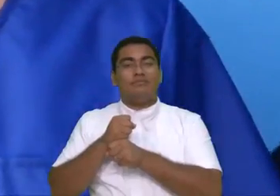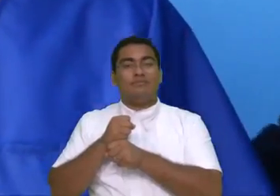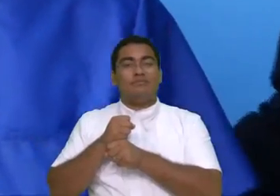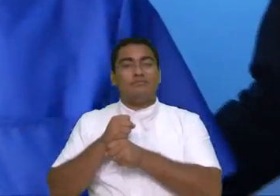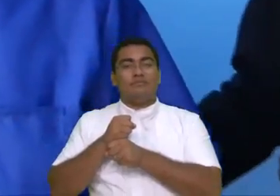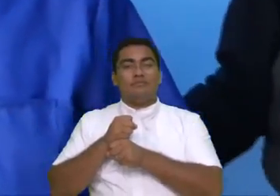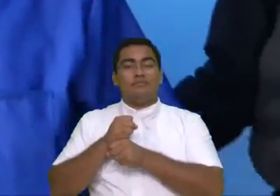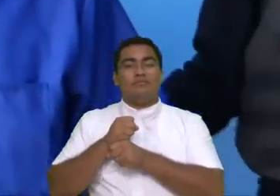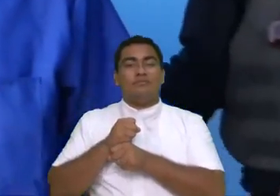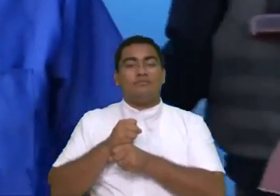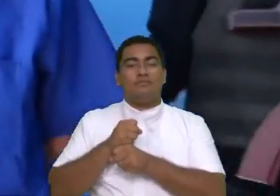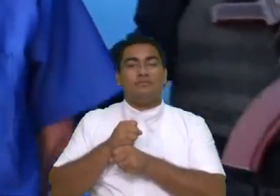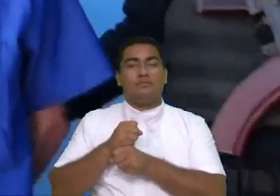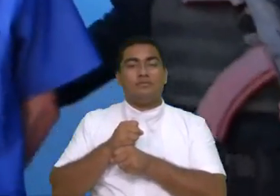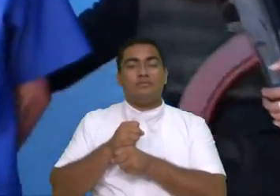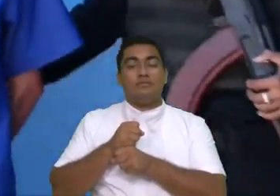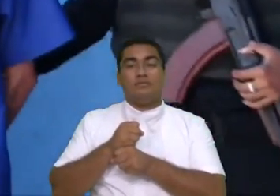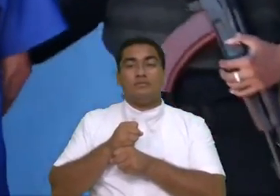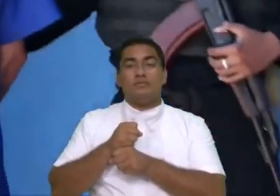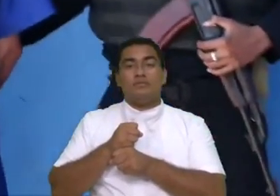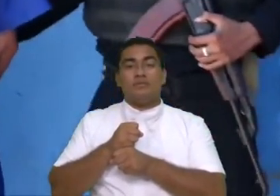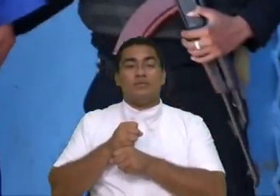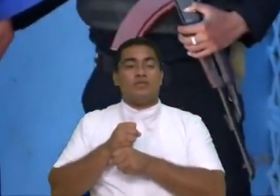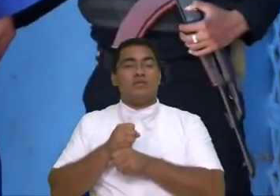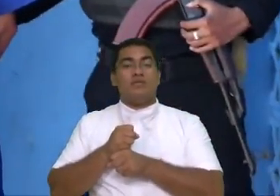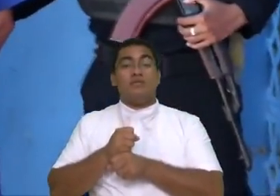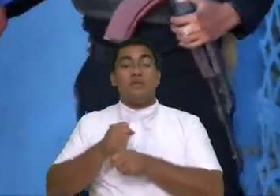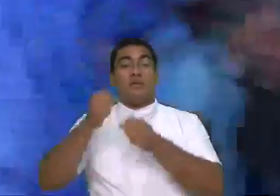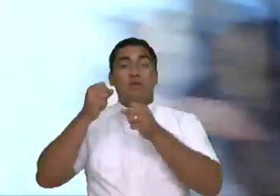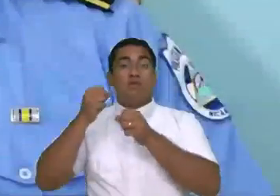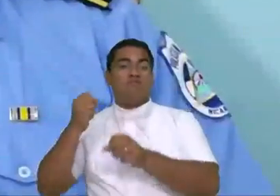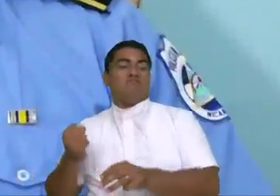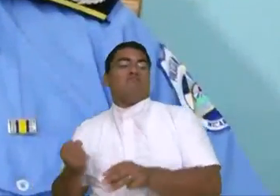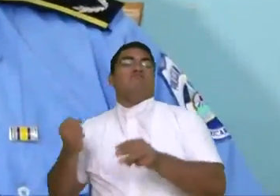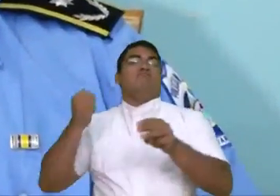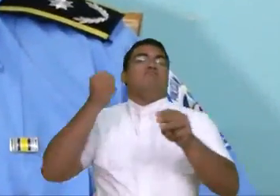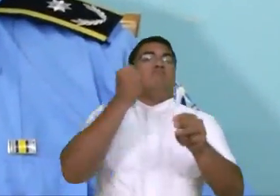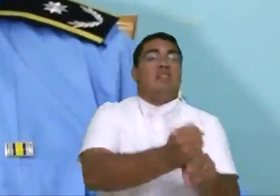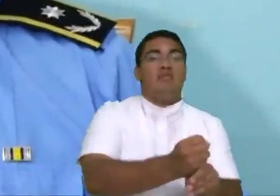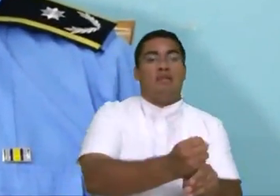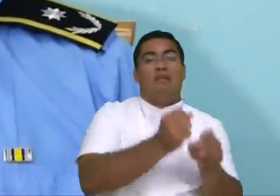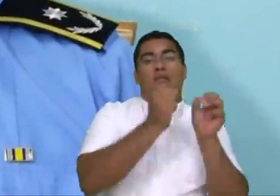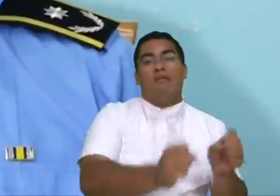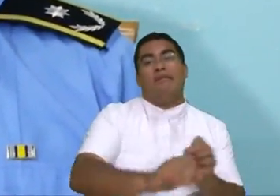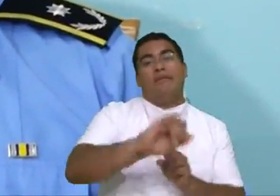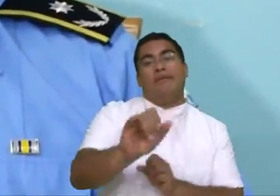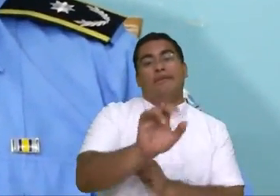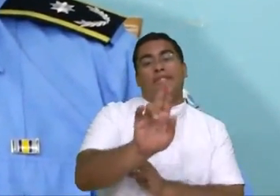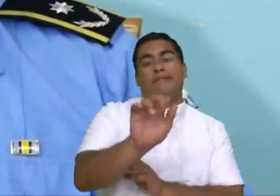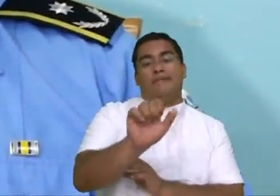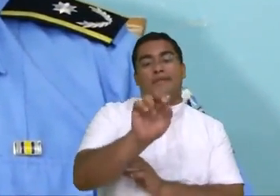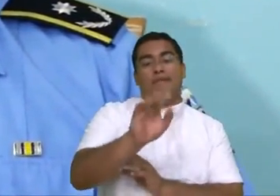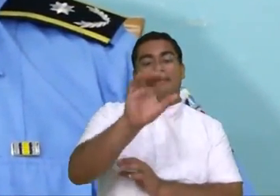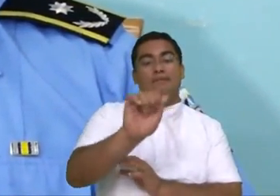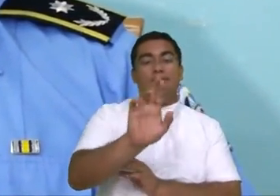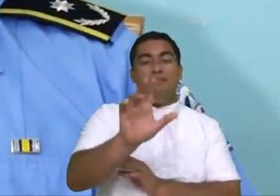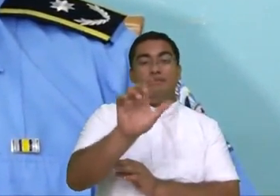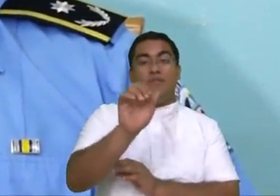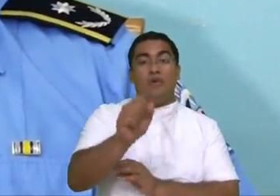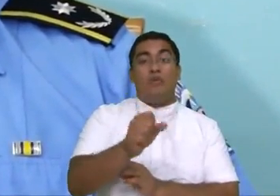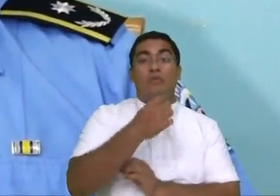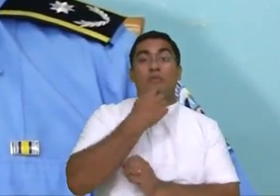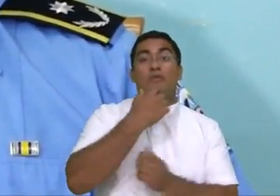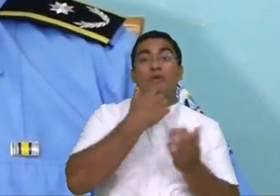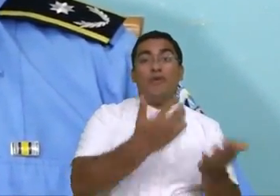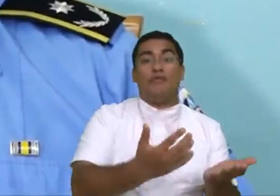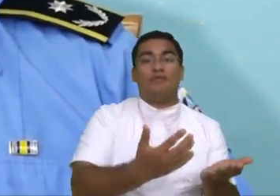le quitó la vida al ciudadano Juan Carlos Quesada Amador, motivado